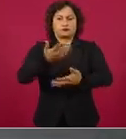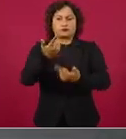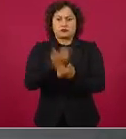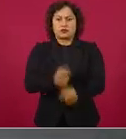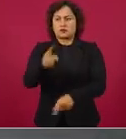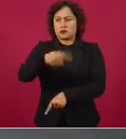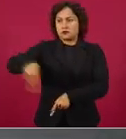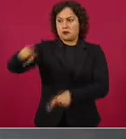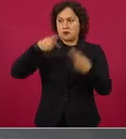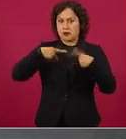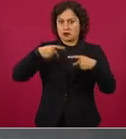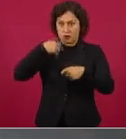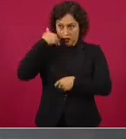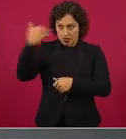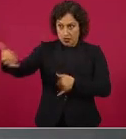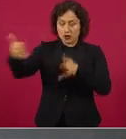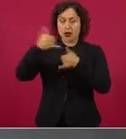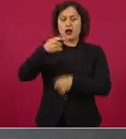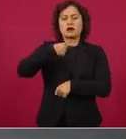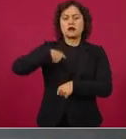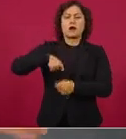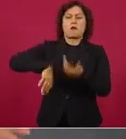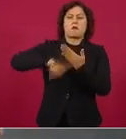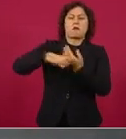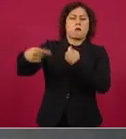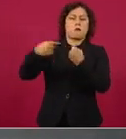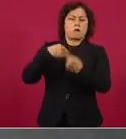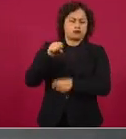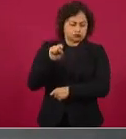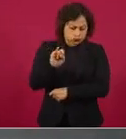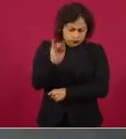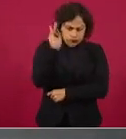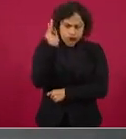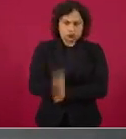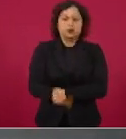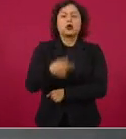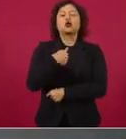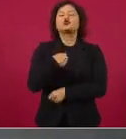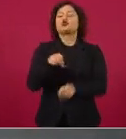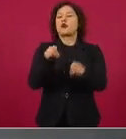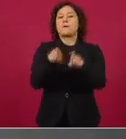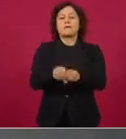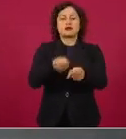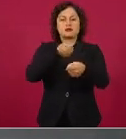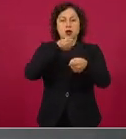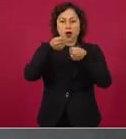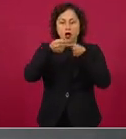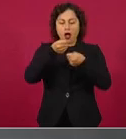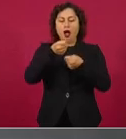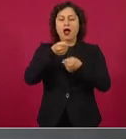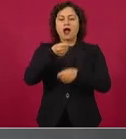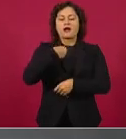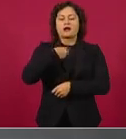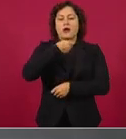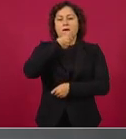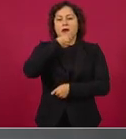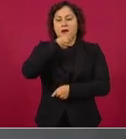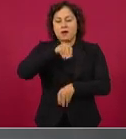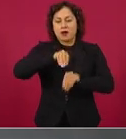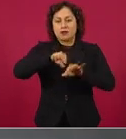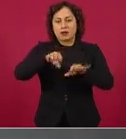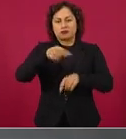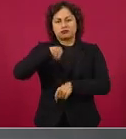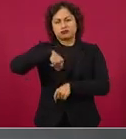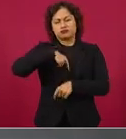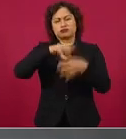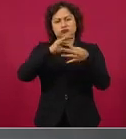aceptamos. Hay de todas las críticas. Yo lo he señalado también al aire, ahí también sabemos quiénes son, cómo nos ha ido en este